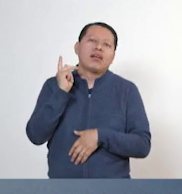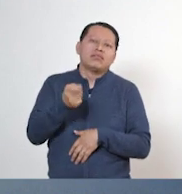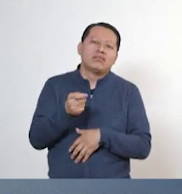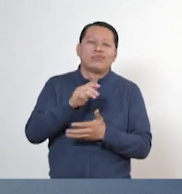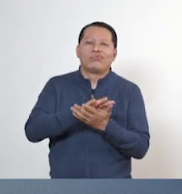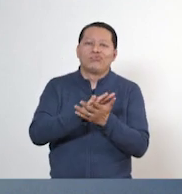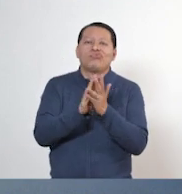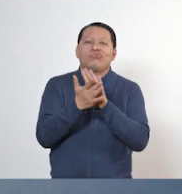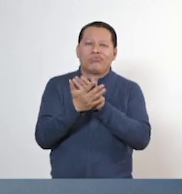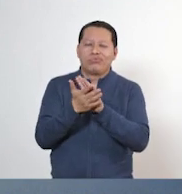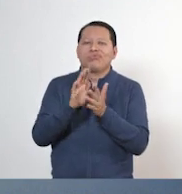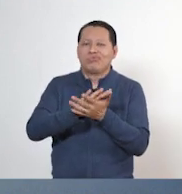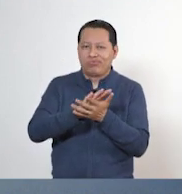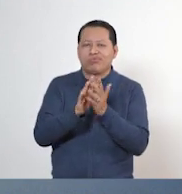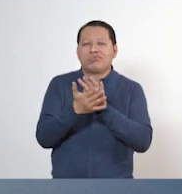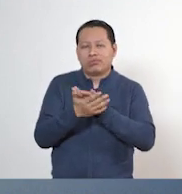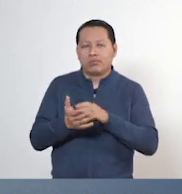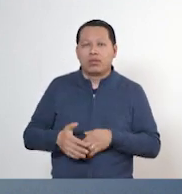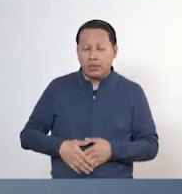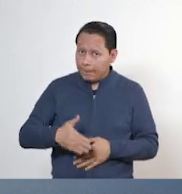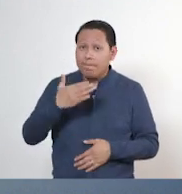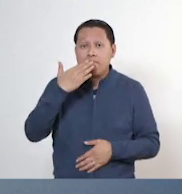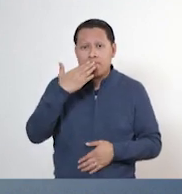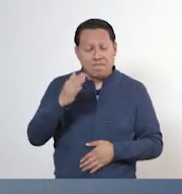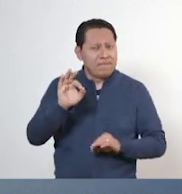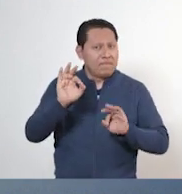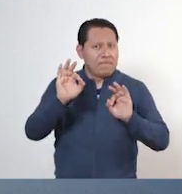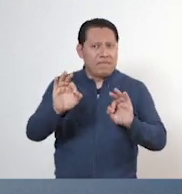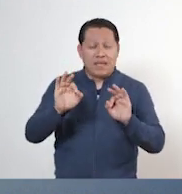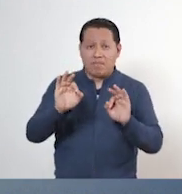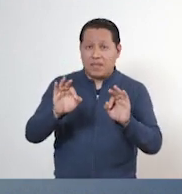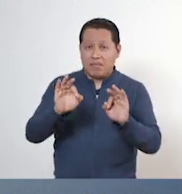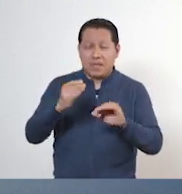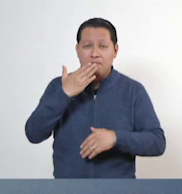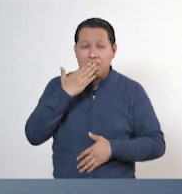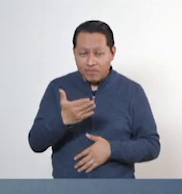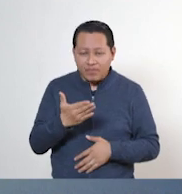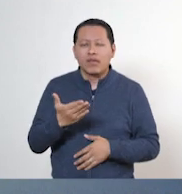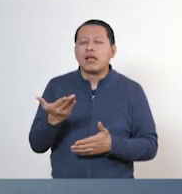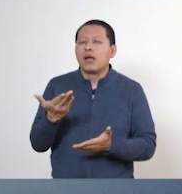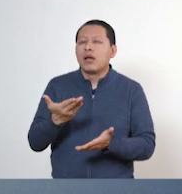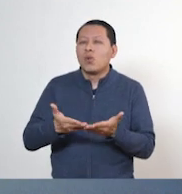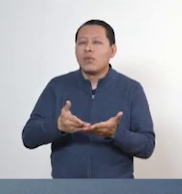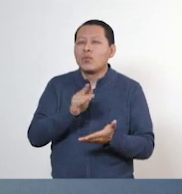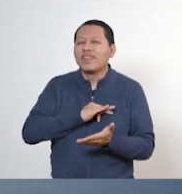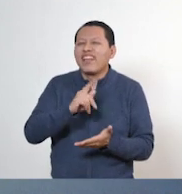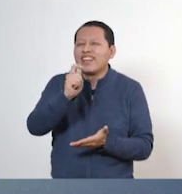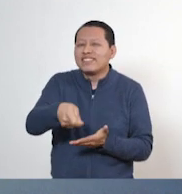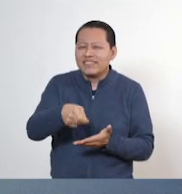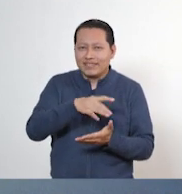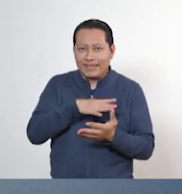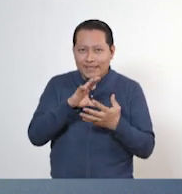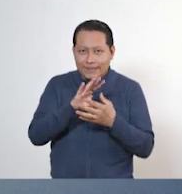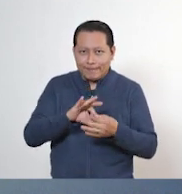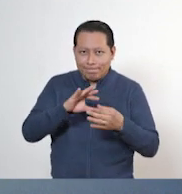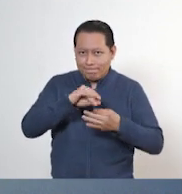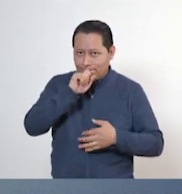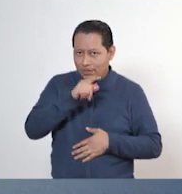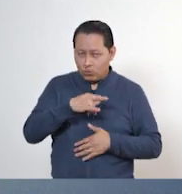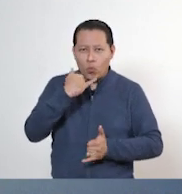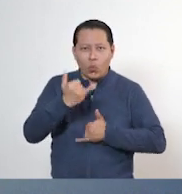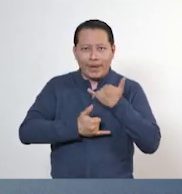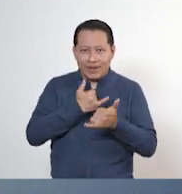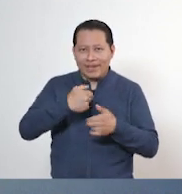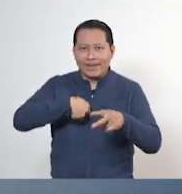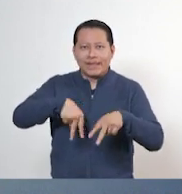Exactamente. Bien. Muy bien. Pues excelente respuesta. Y bueno, hasta aquí hemos terminado nuestro juego del fútbol